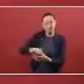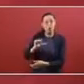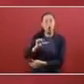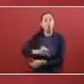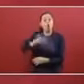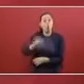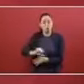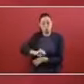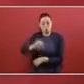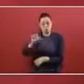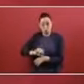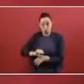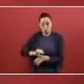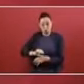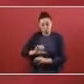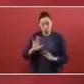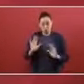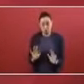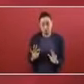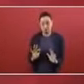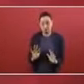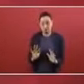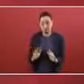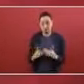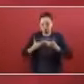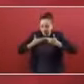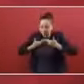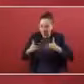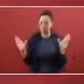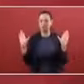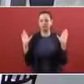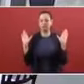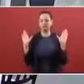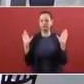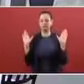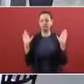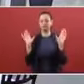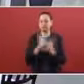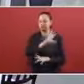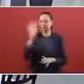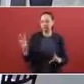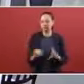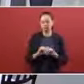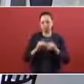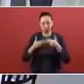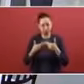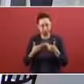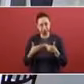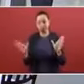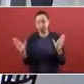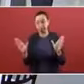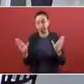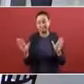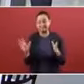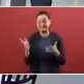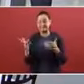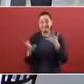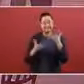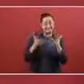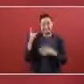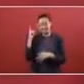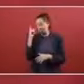hoy mismo, ya se abre por completo. Si no se